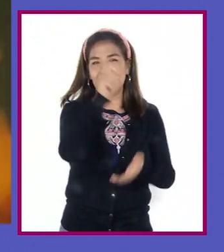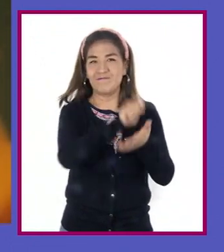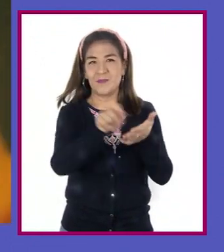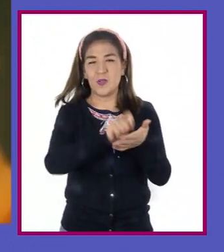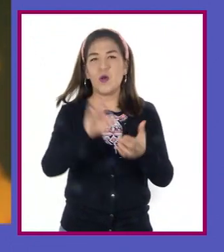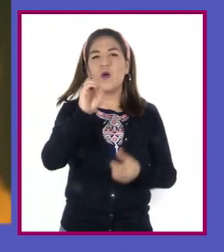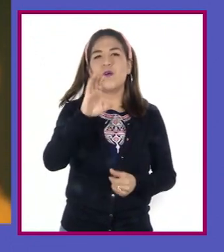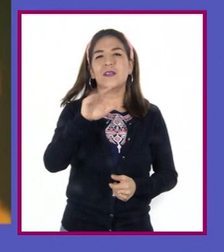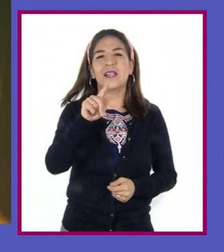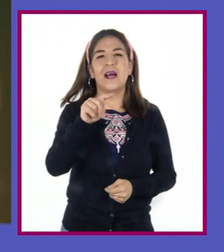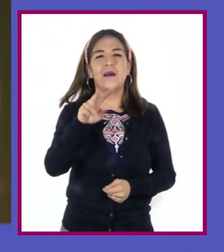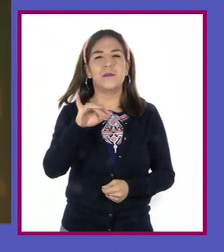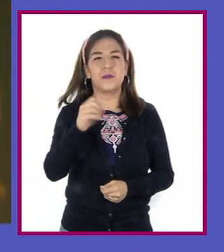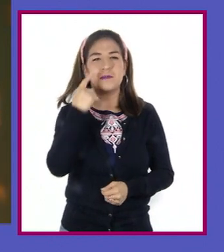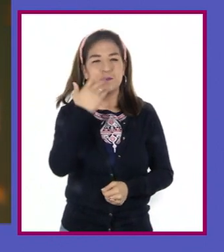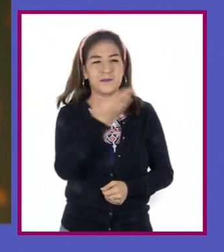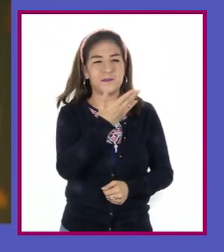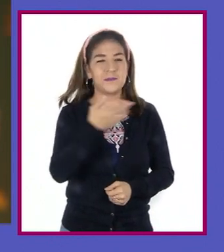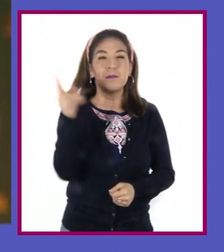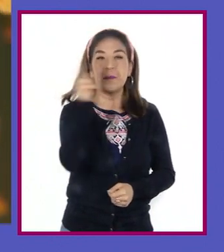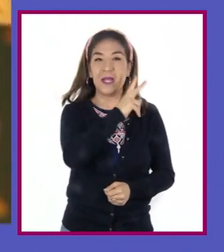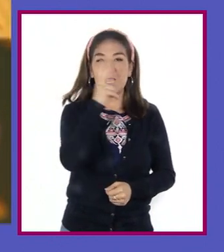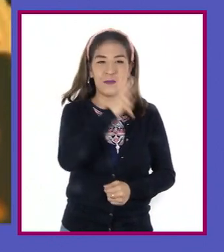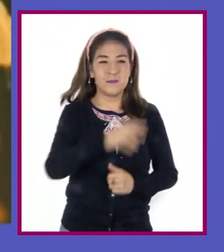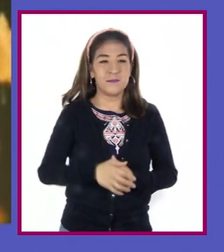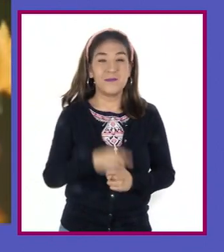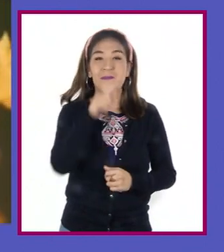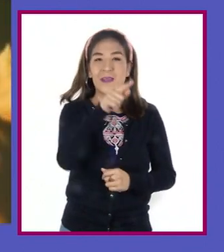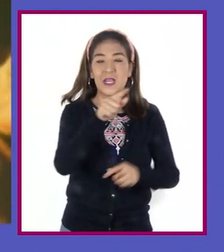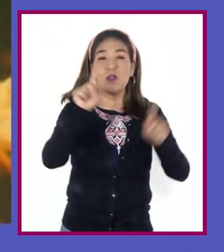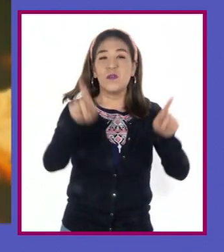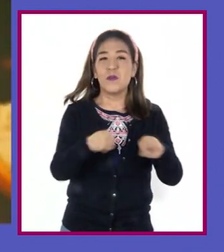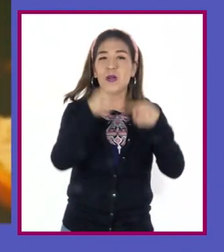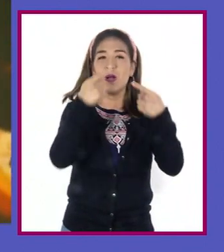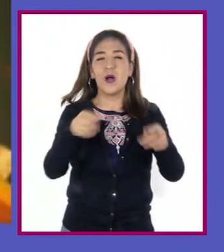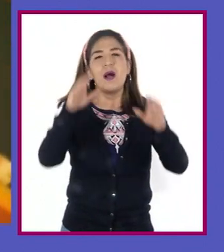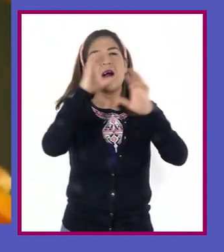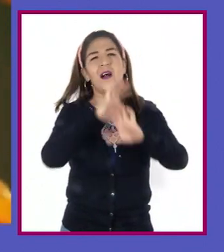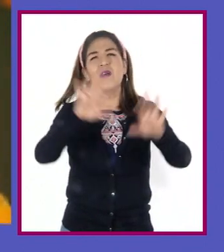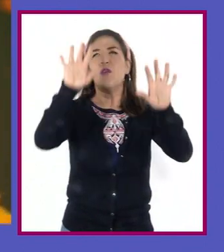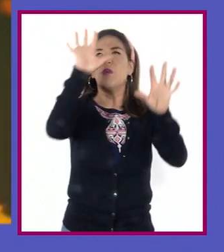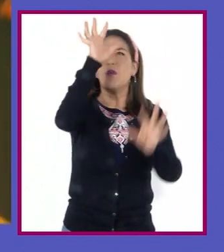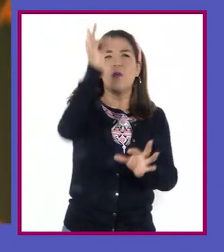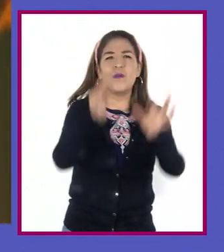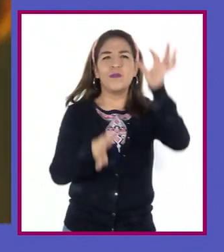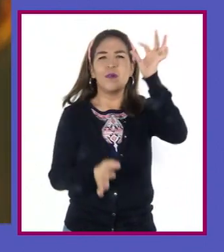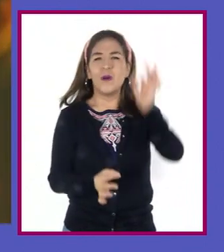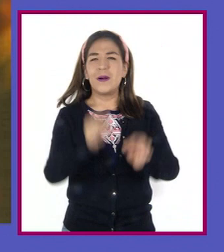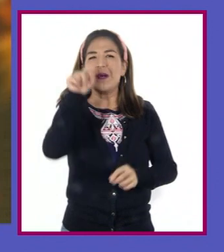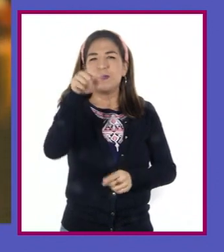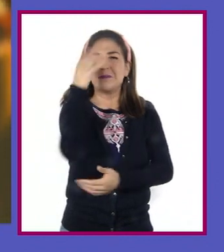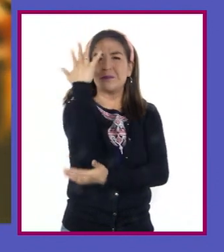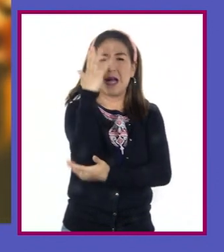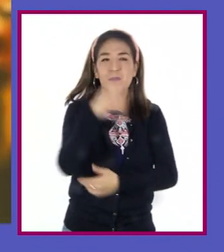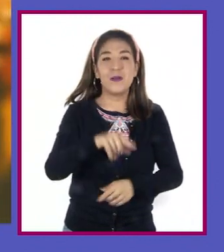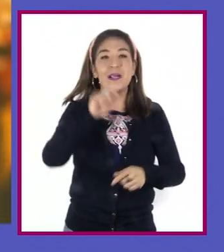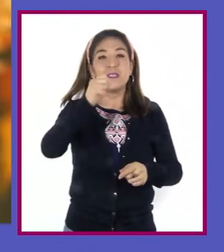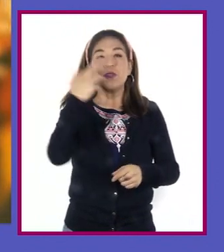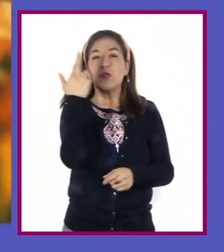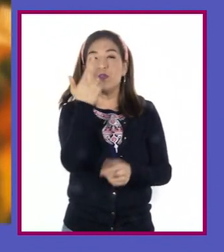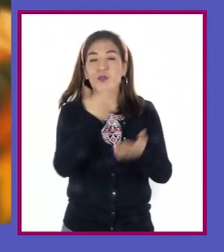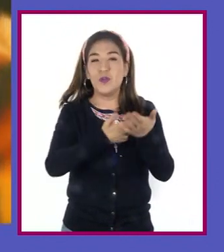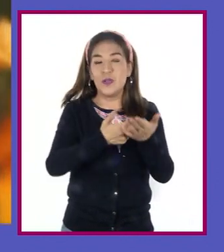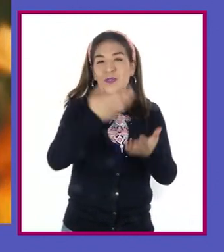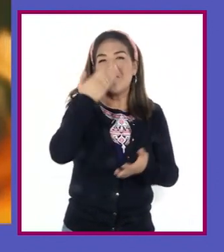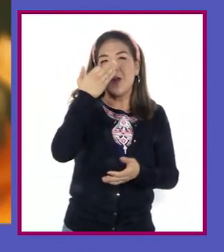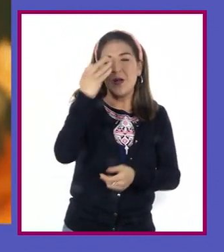Paz. Viento. Cantan las hojas, bailan las peras en el peral. Gira la rosa,